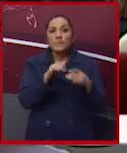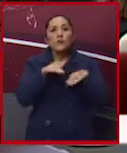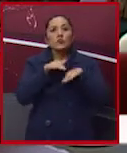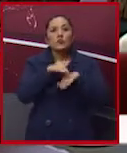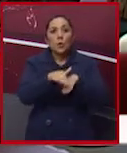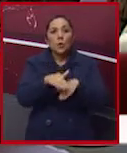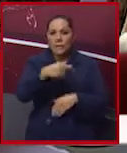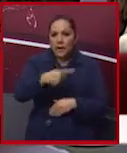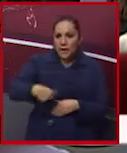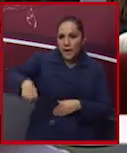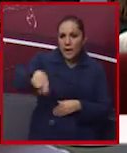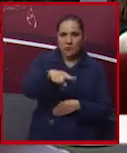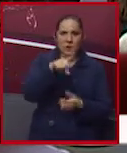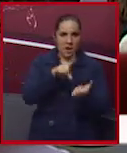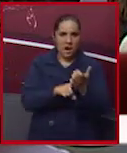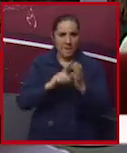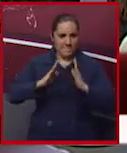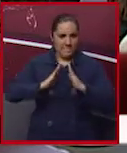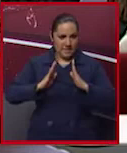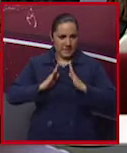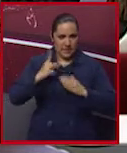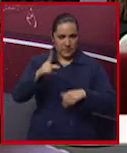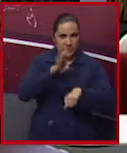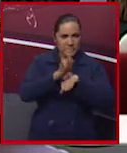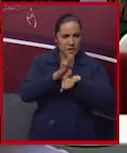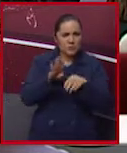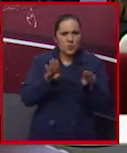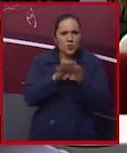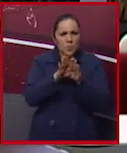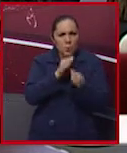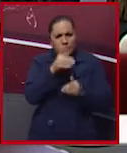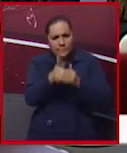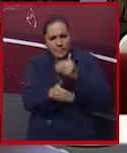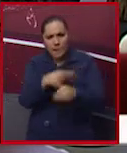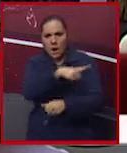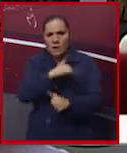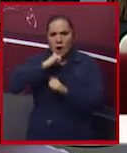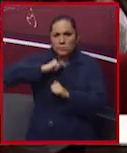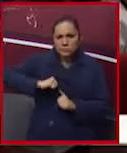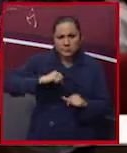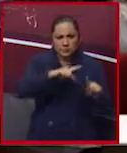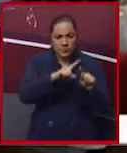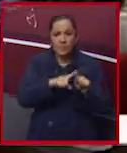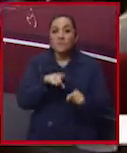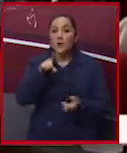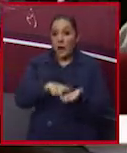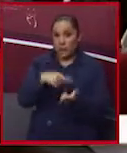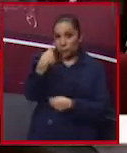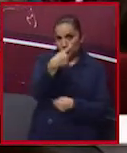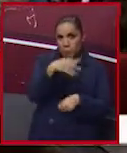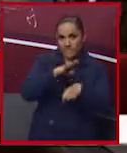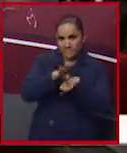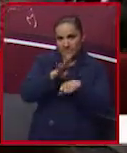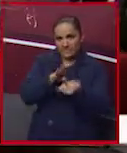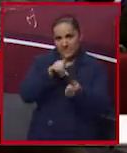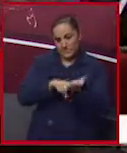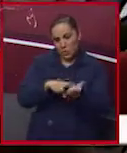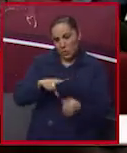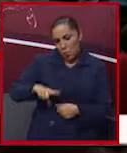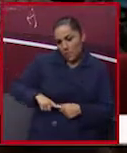la competencia de la justicia militar en Brasil, que ha puesto en entredicho los postulados de la democracia brasileña hacia